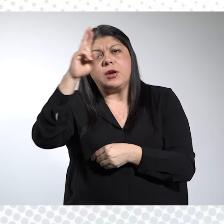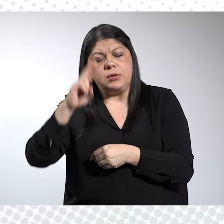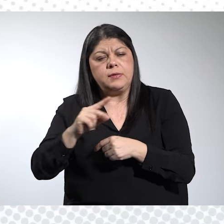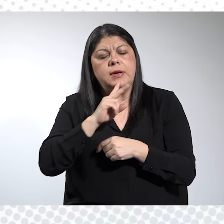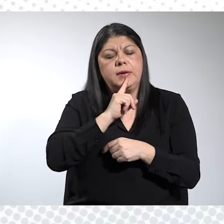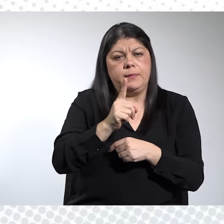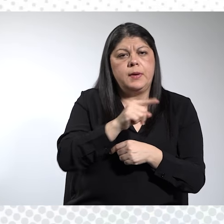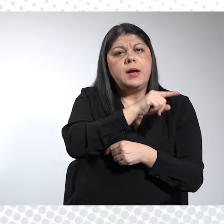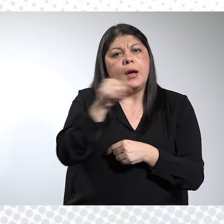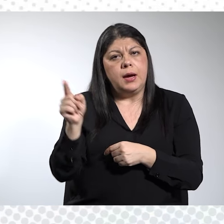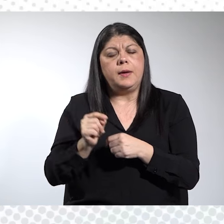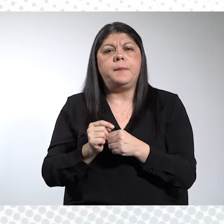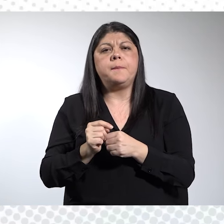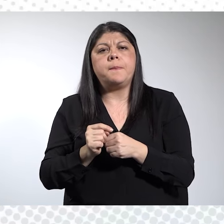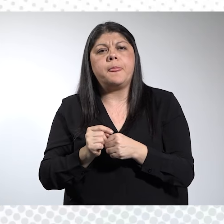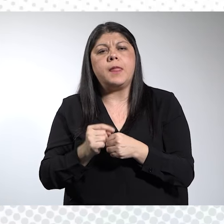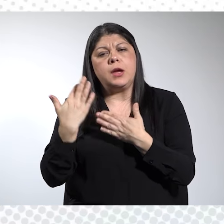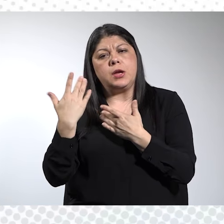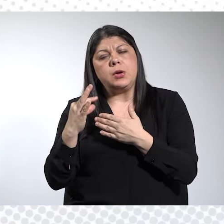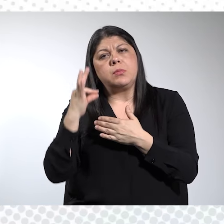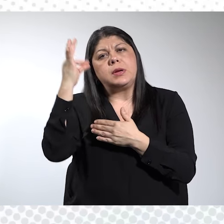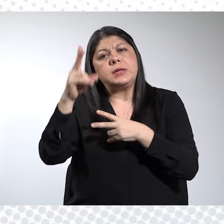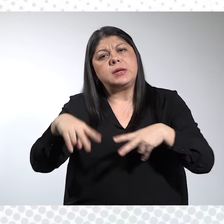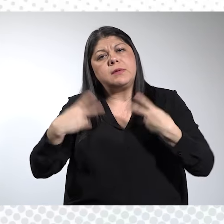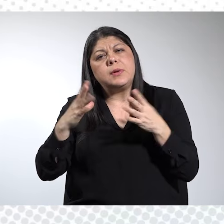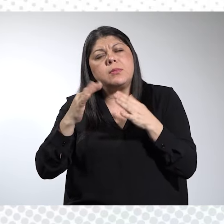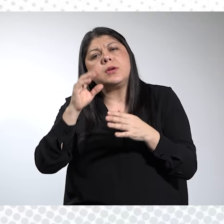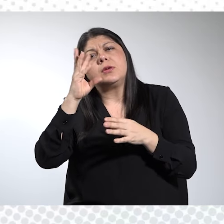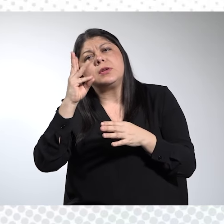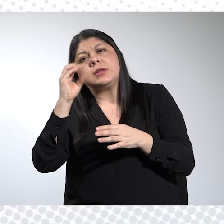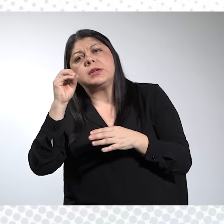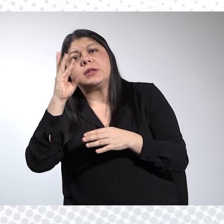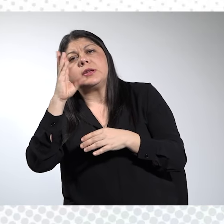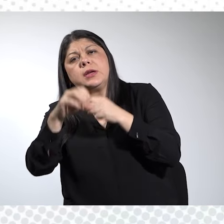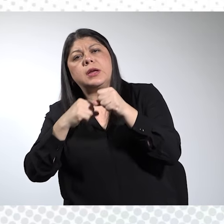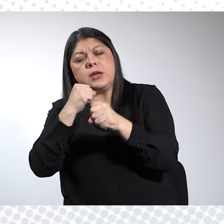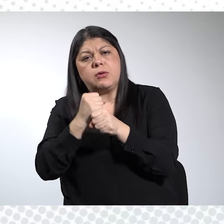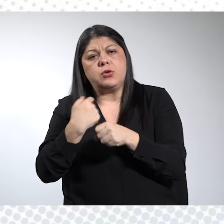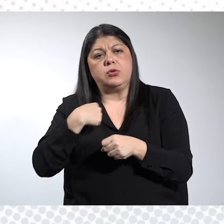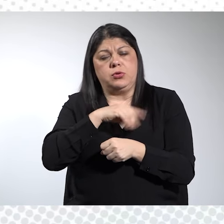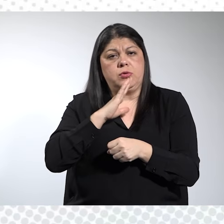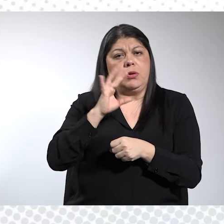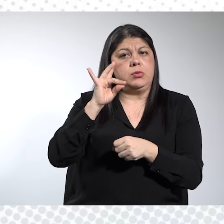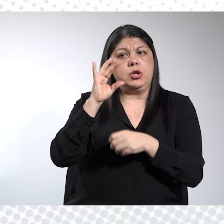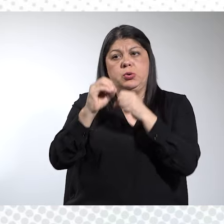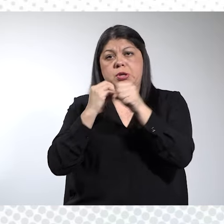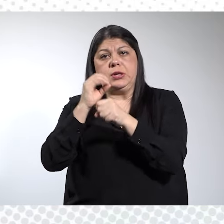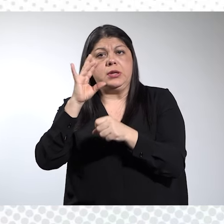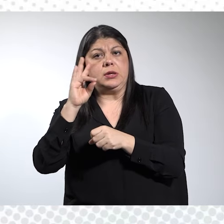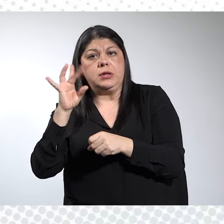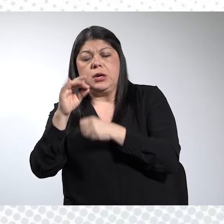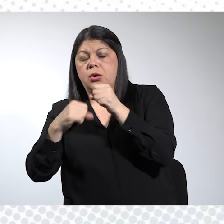Rica en realidad. Ellos el tema de esperanza de vida lo tienen alrededor de los 60, 65 años, no estamos hablando ni de 80